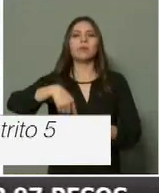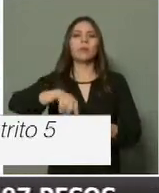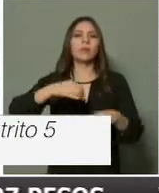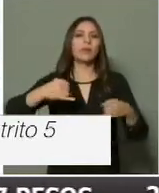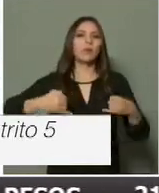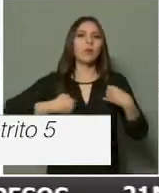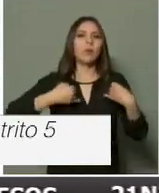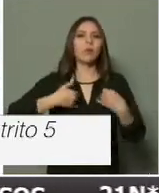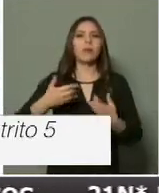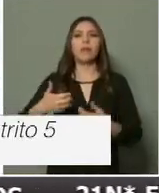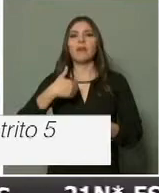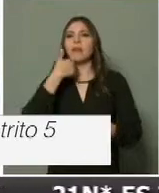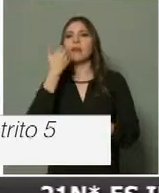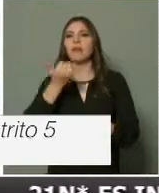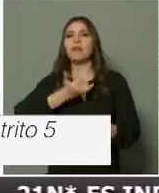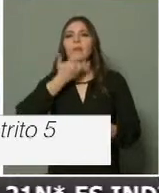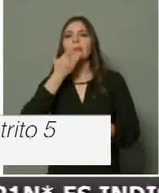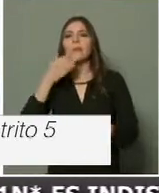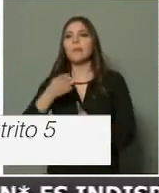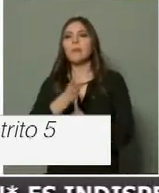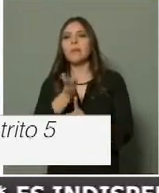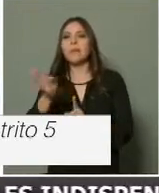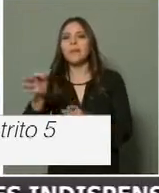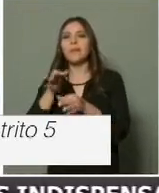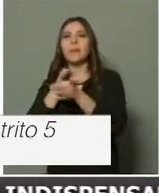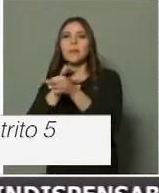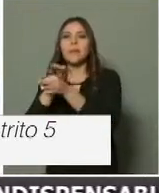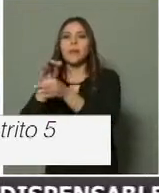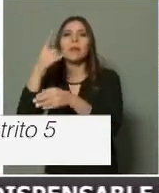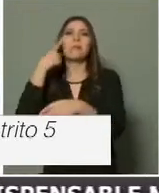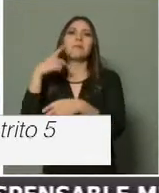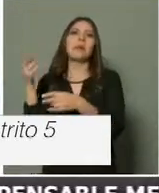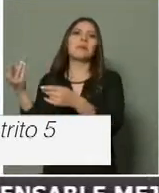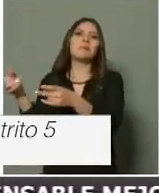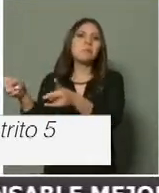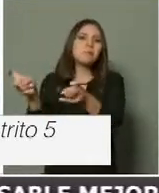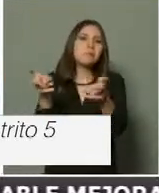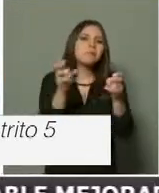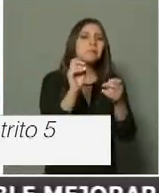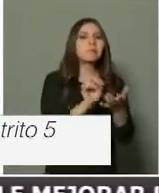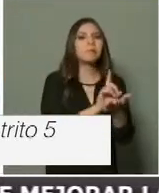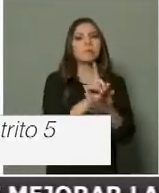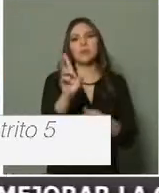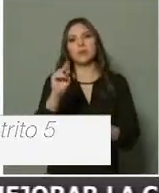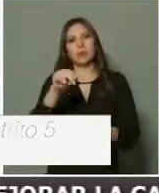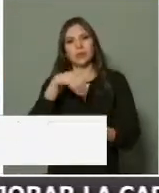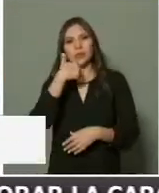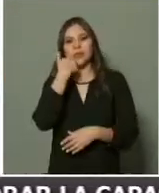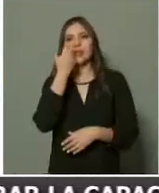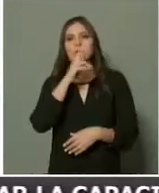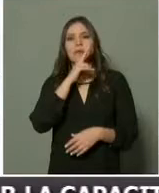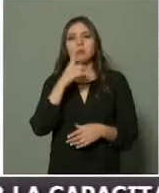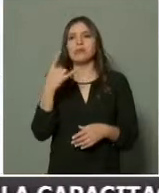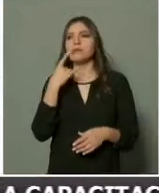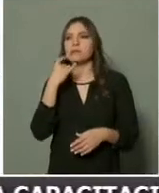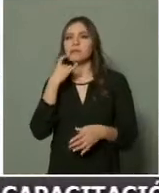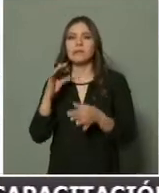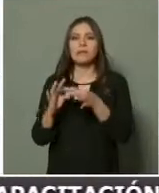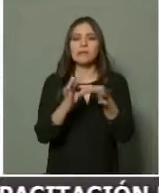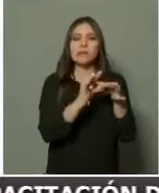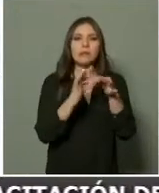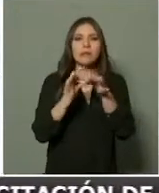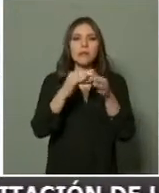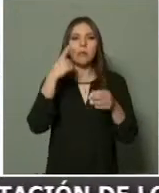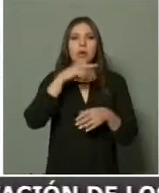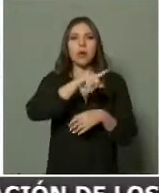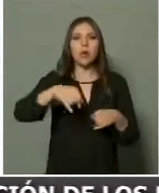la tentación de irse por un camino equivocado. Creo que es fundamental orientar estos esfuerzos directamente a nuestros jóvenes para evitar la deserción,